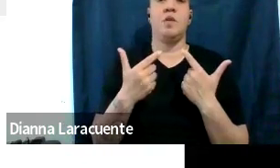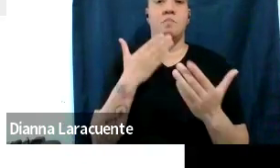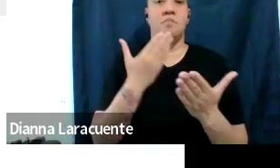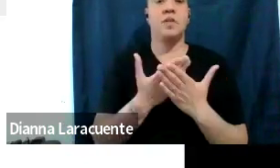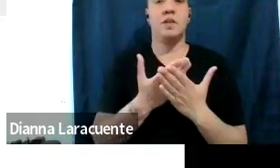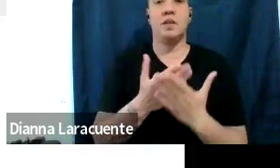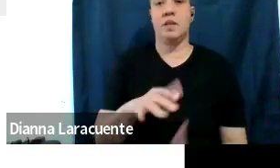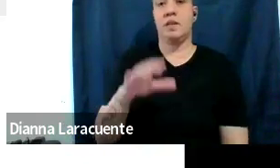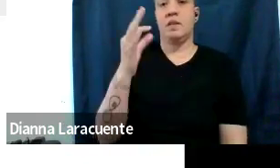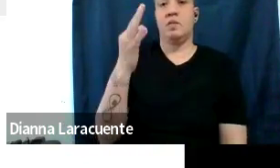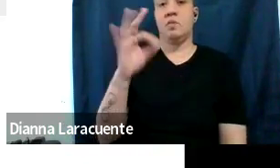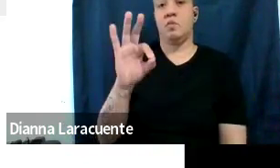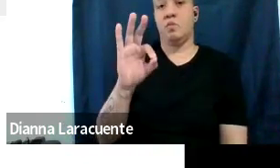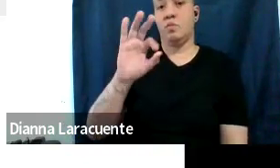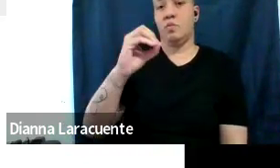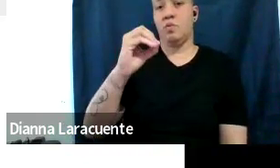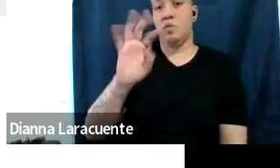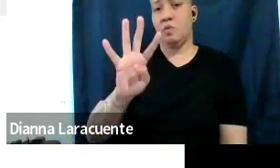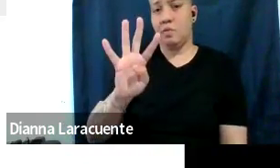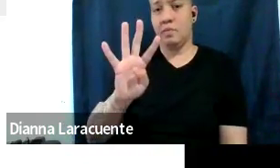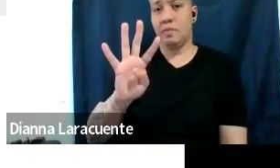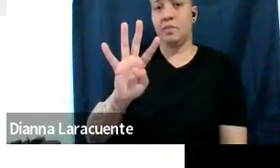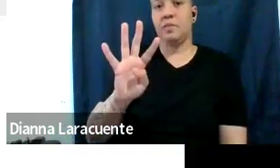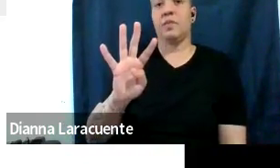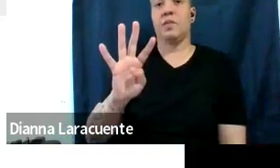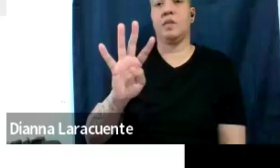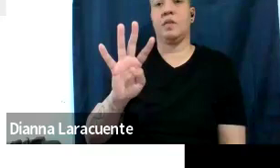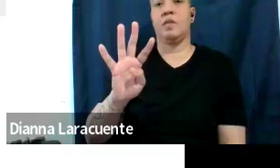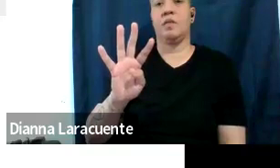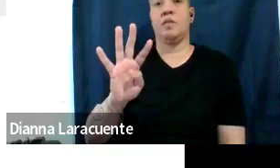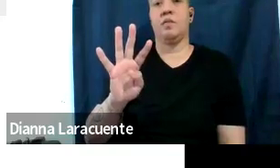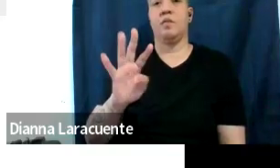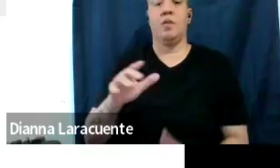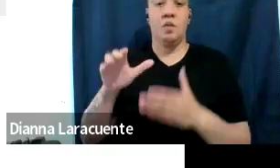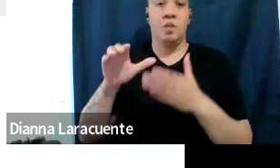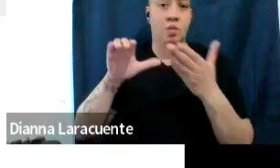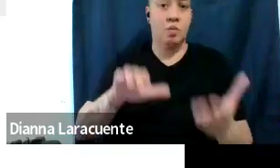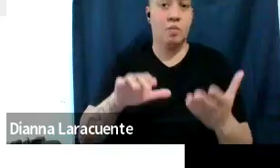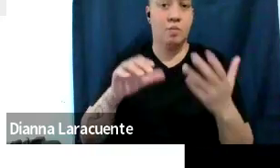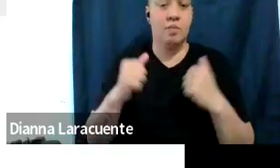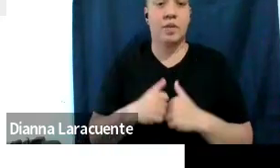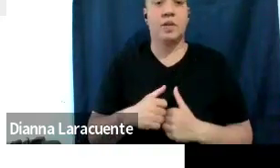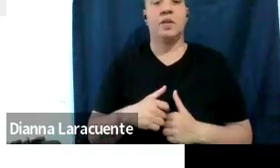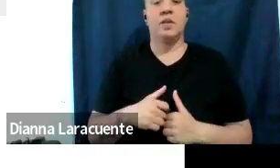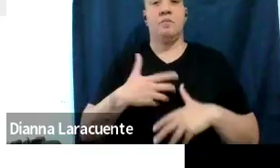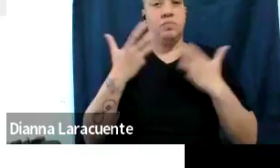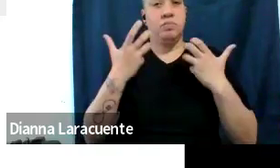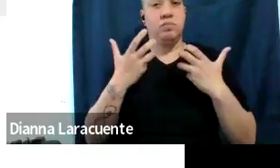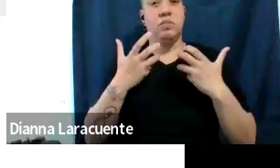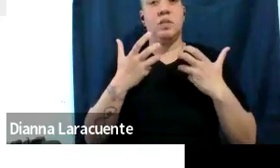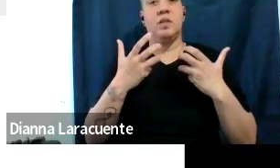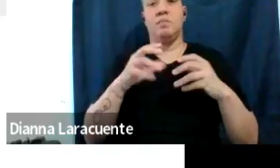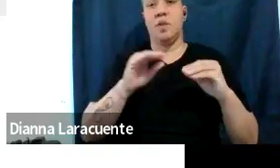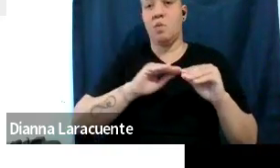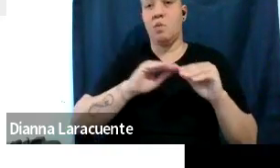el 1904 mueren sobre harapos. El malestar engendra la emigración